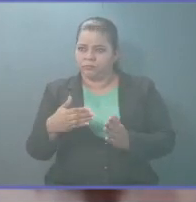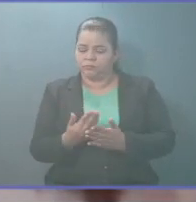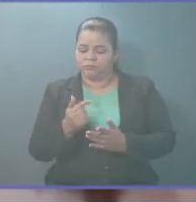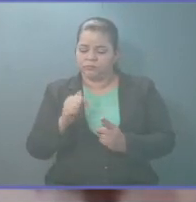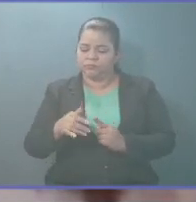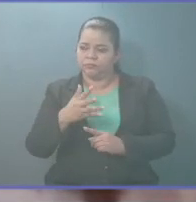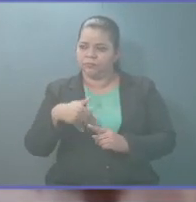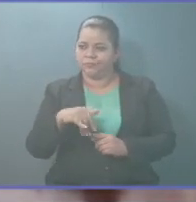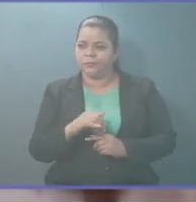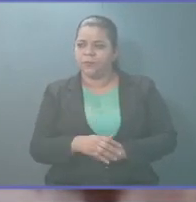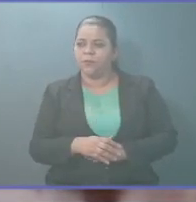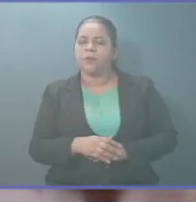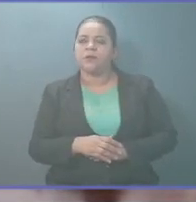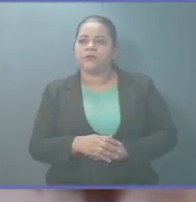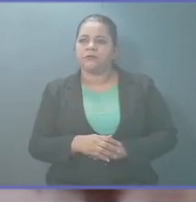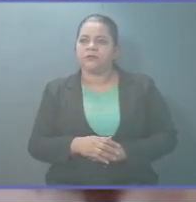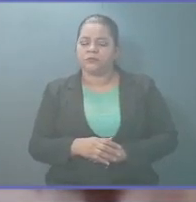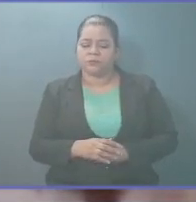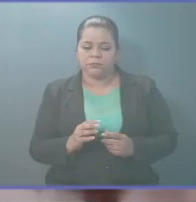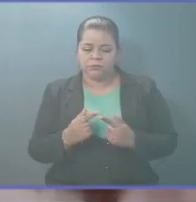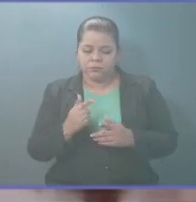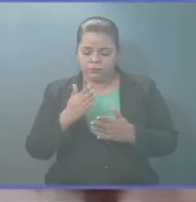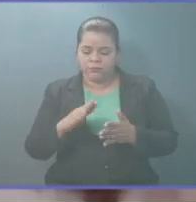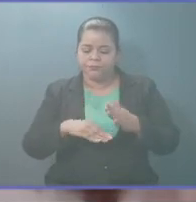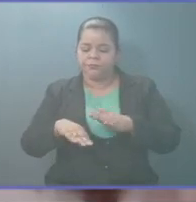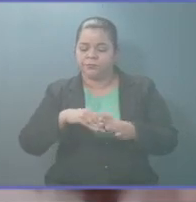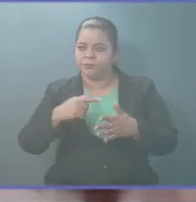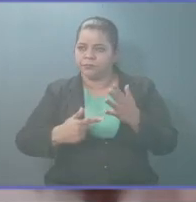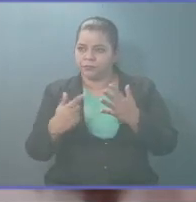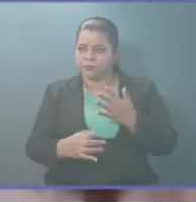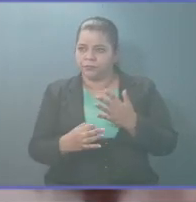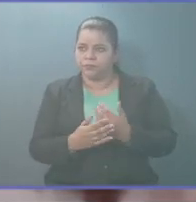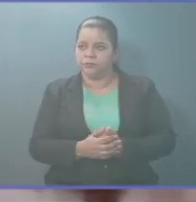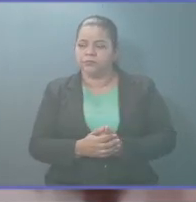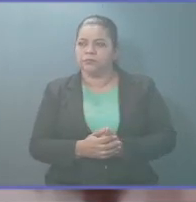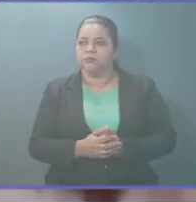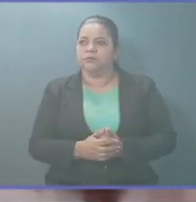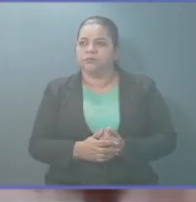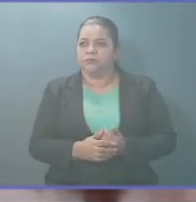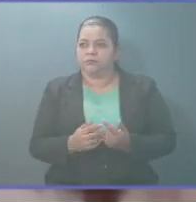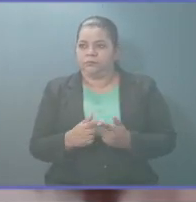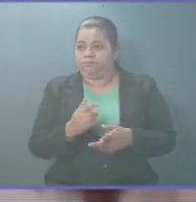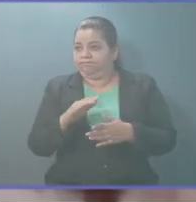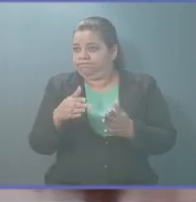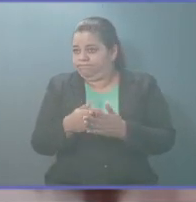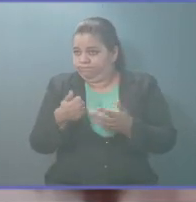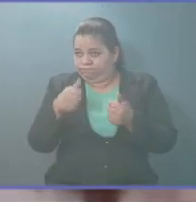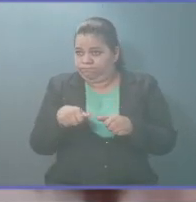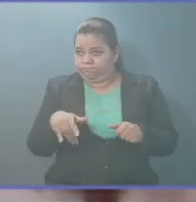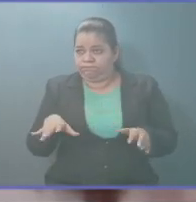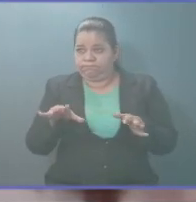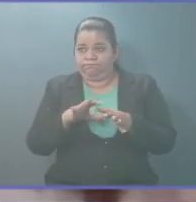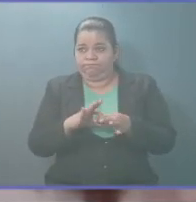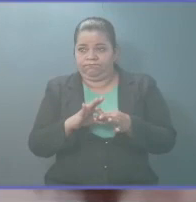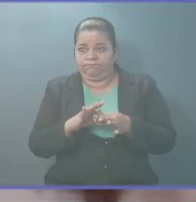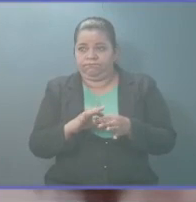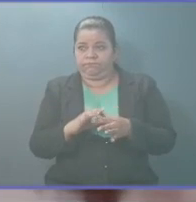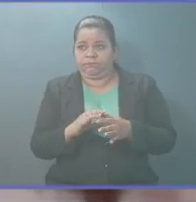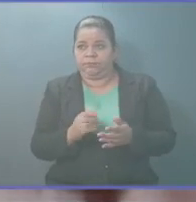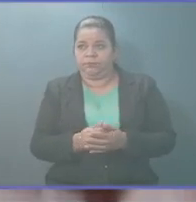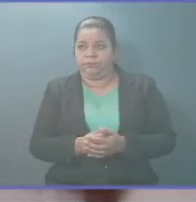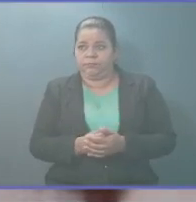los soldados tienen la obligación legal de afrontar que les peguen un balazo, por ejemplo, en un